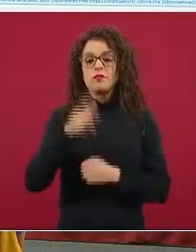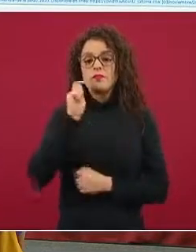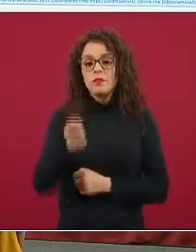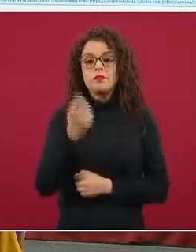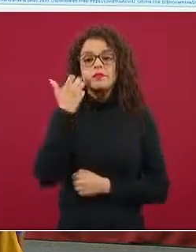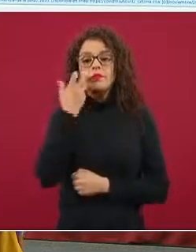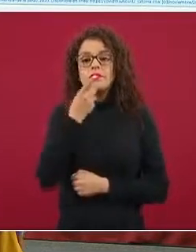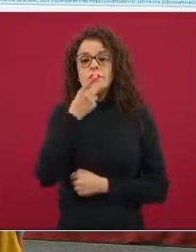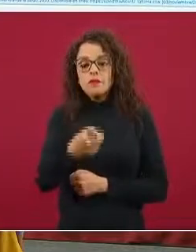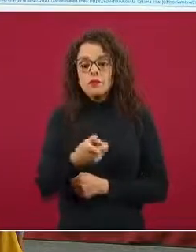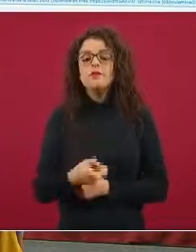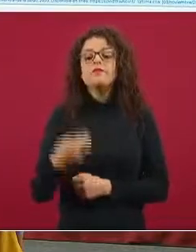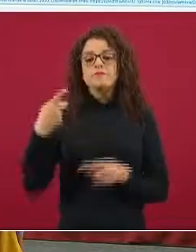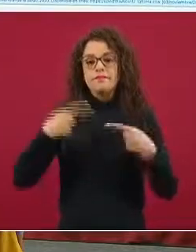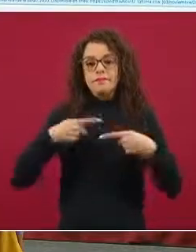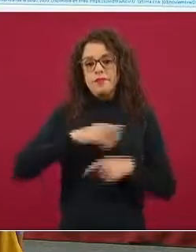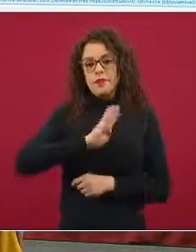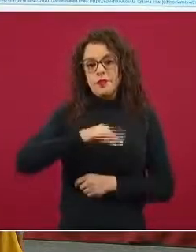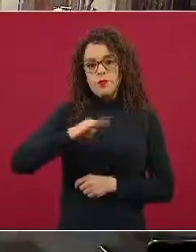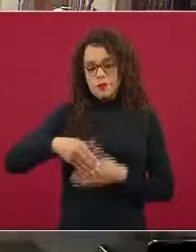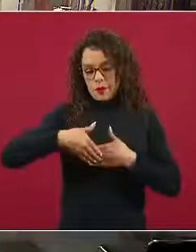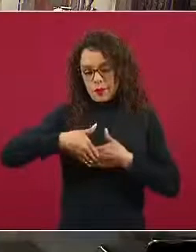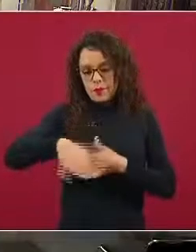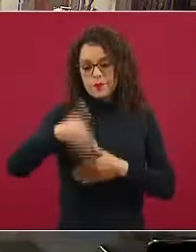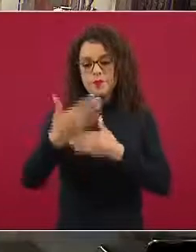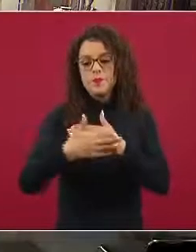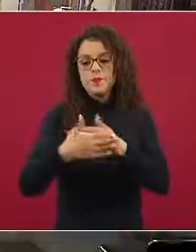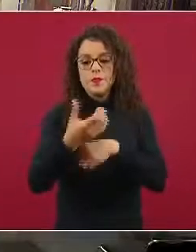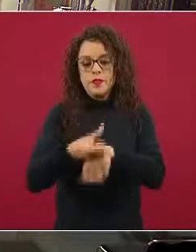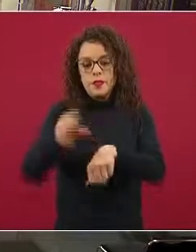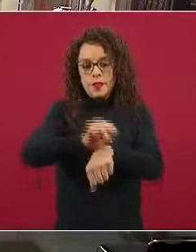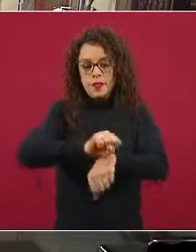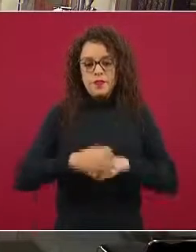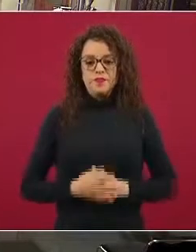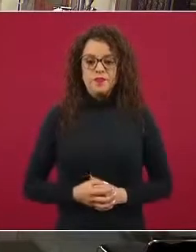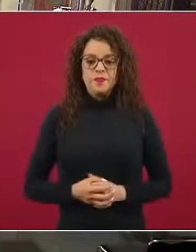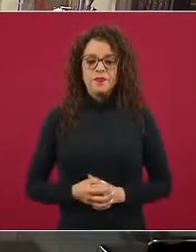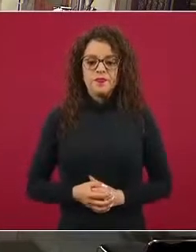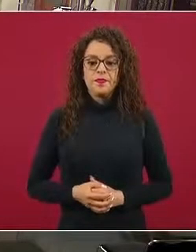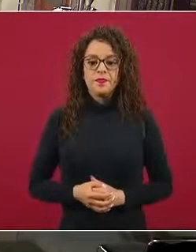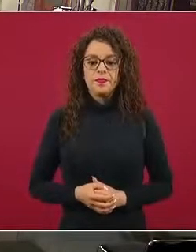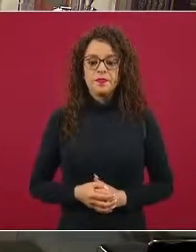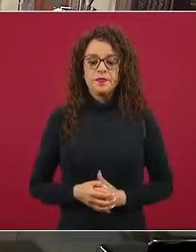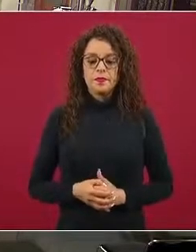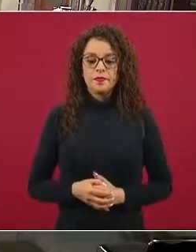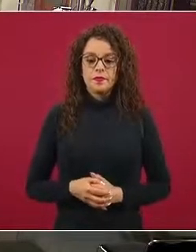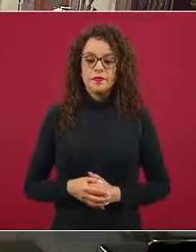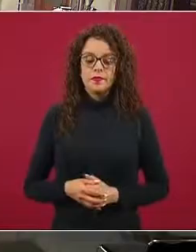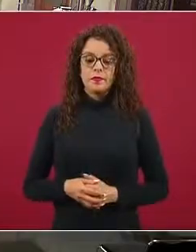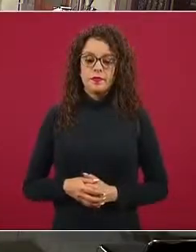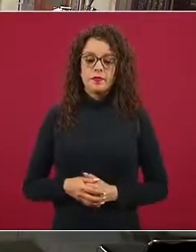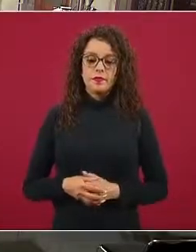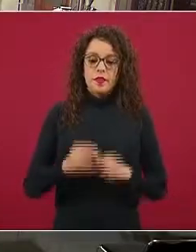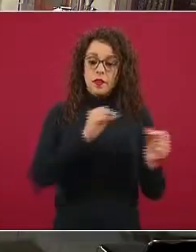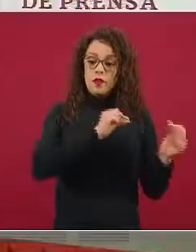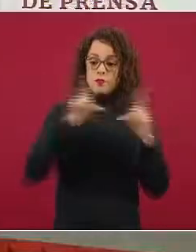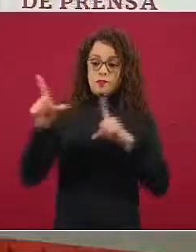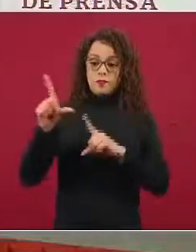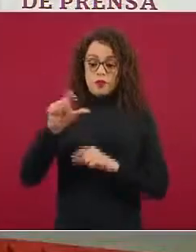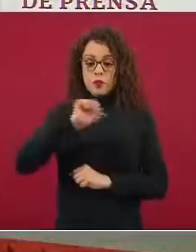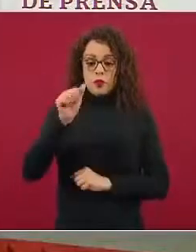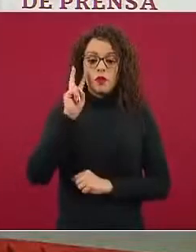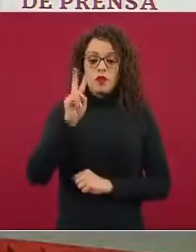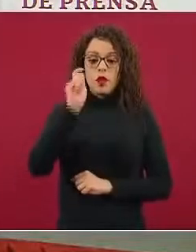en las siguientes semanas. Veamos ahora los gráficos también para las regiones, un poco